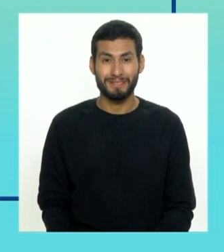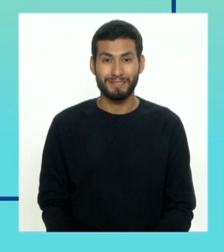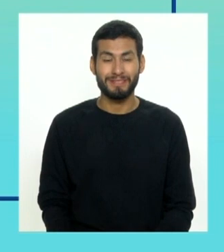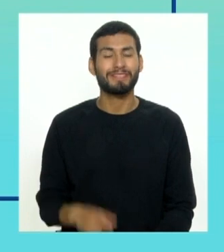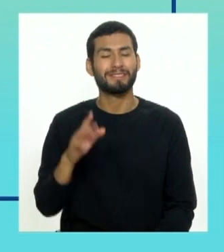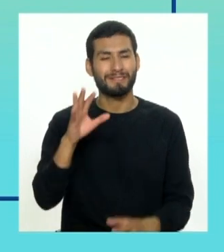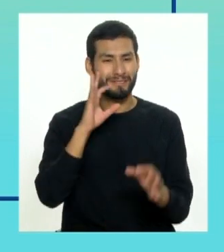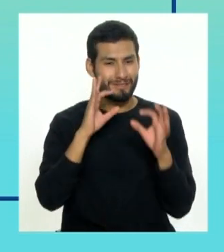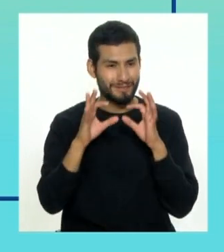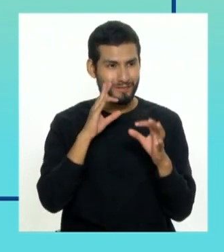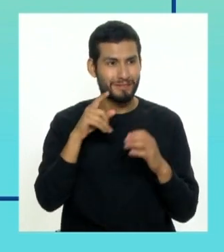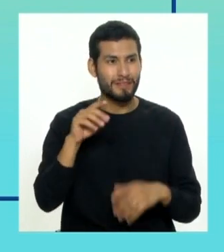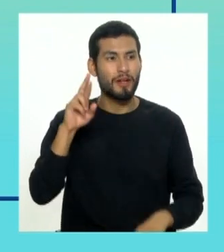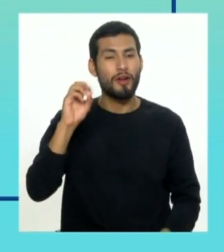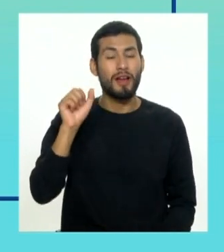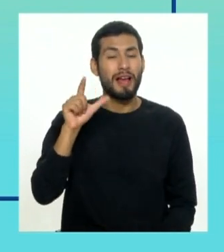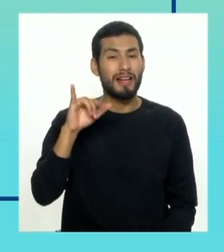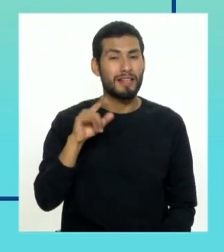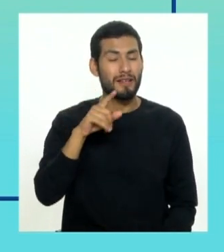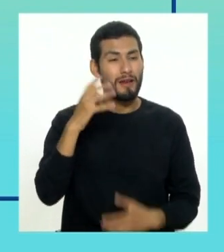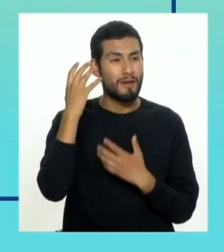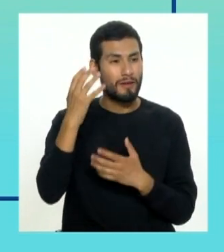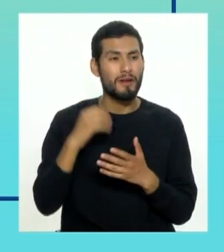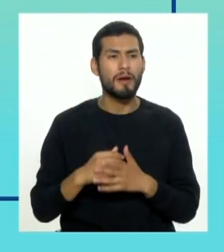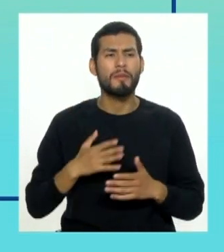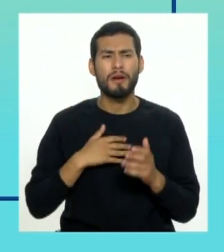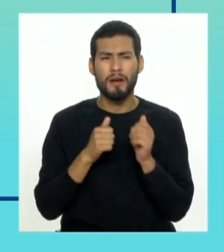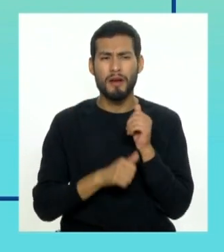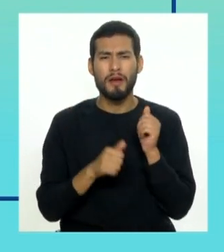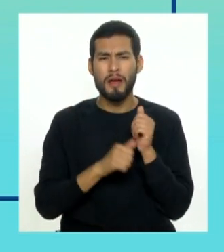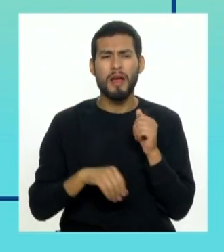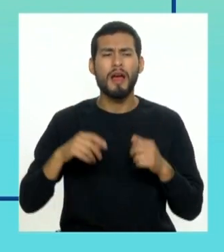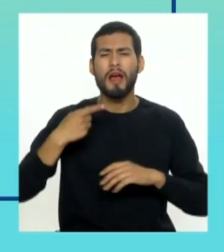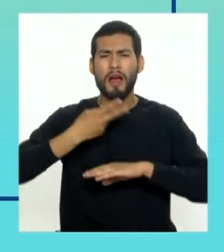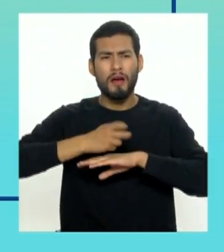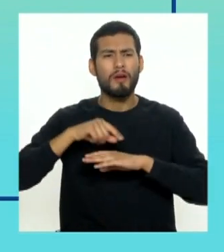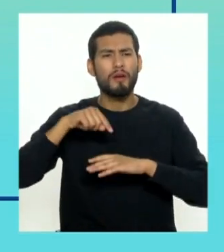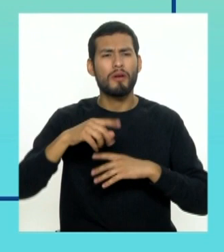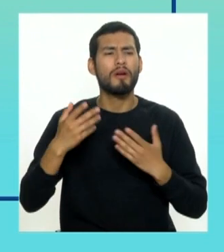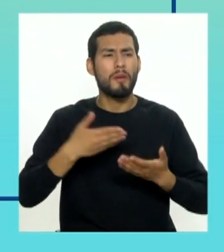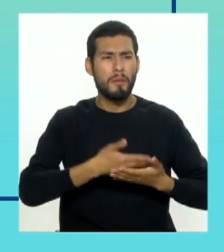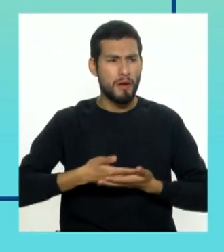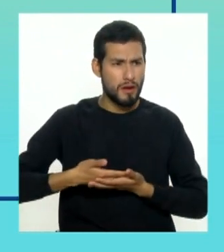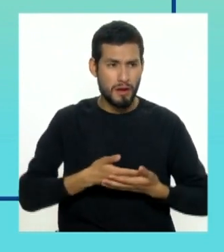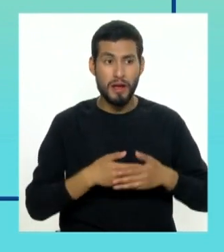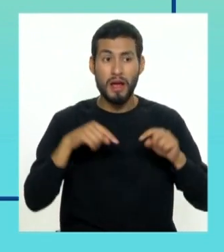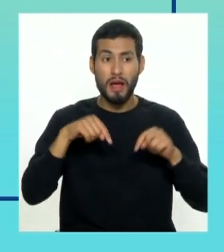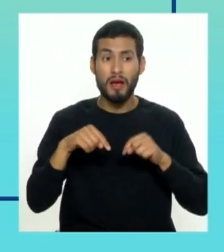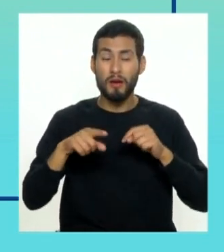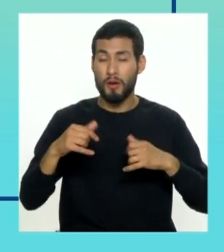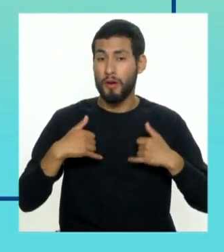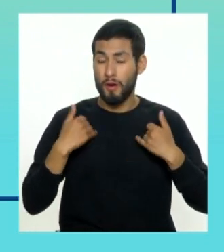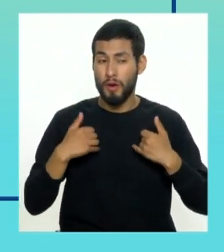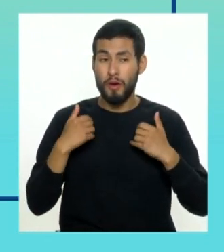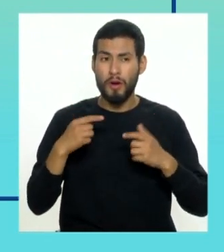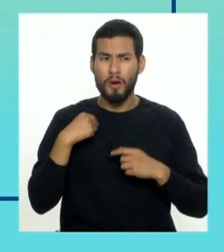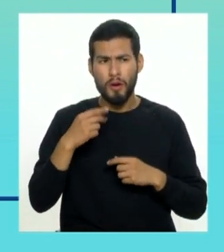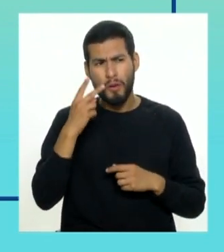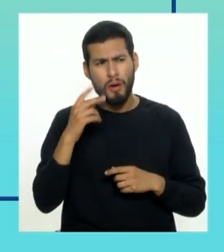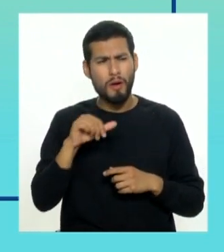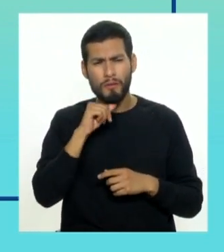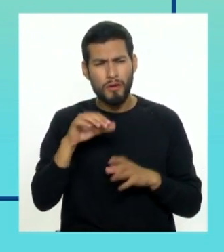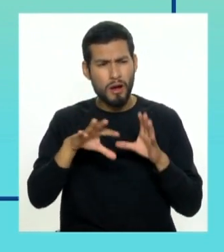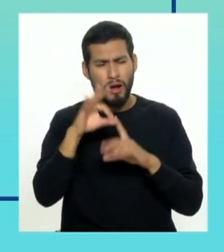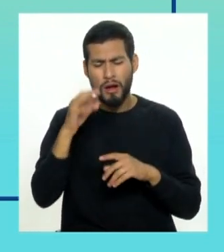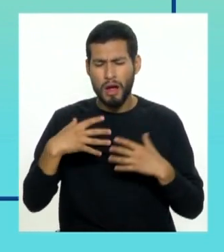De Facebook, Rosalind de Piura. Mi hermano sufre de epilepsia desde que era un bebé y ahora que ya es joven seguimos sin encontrar